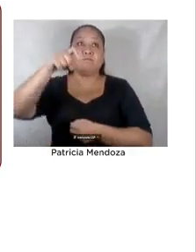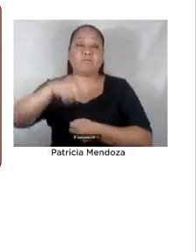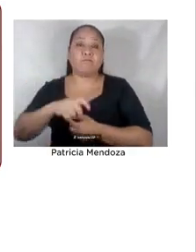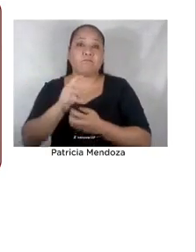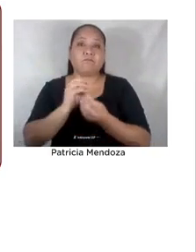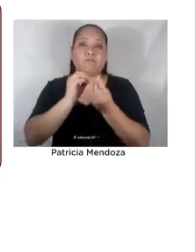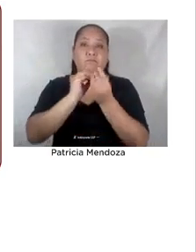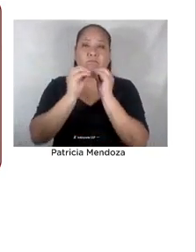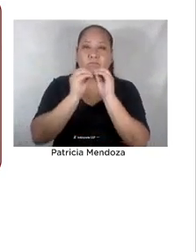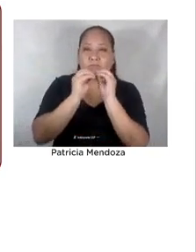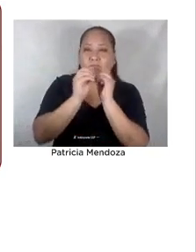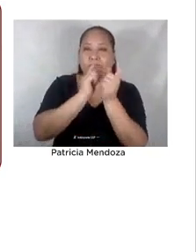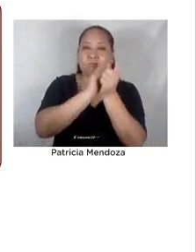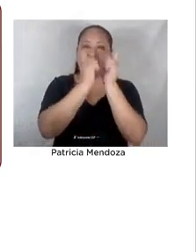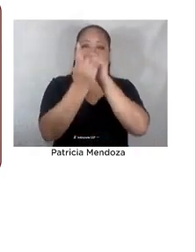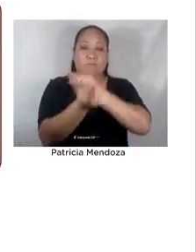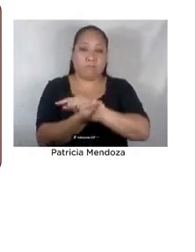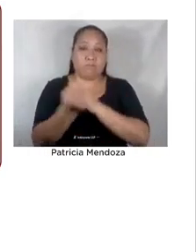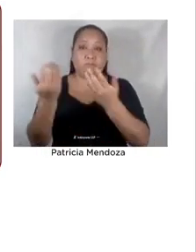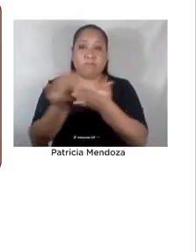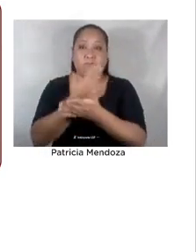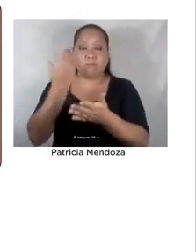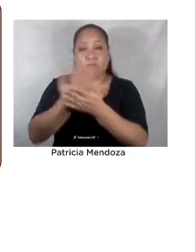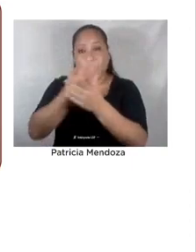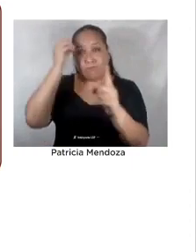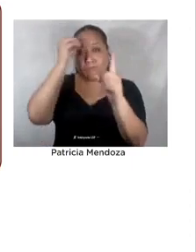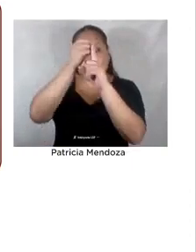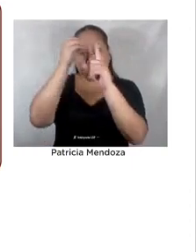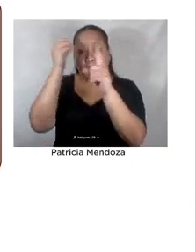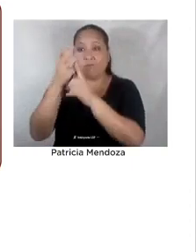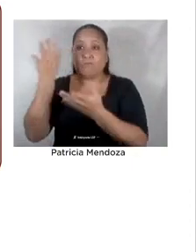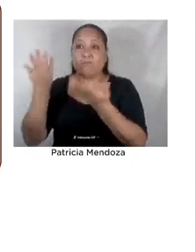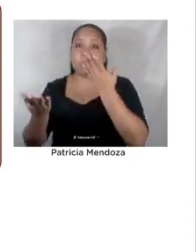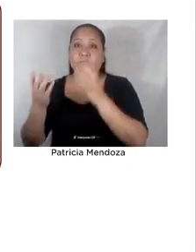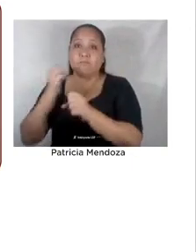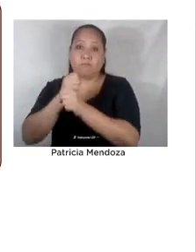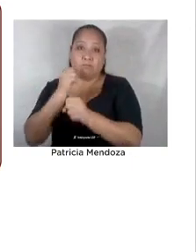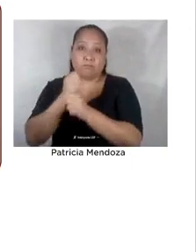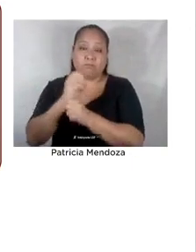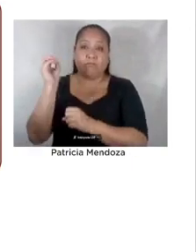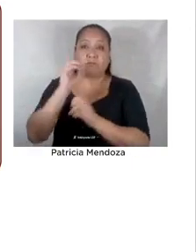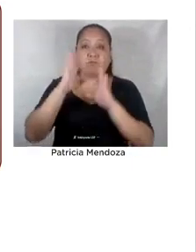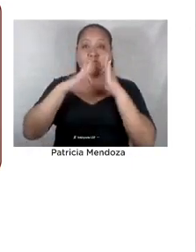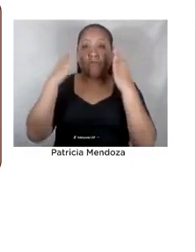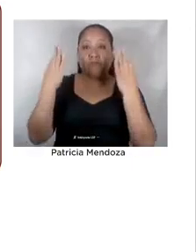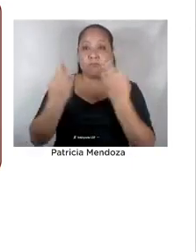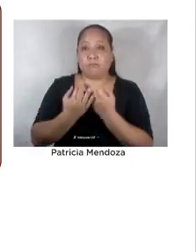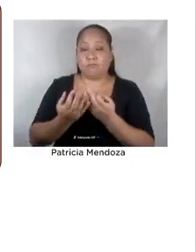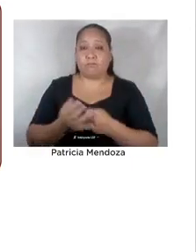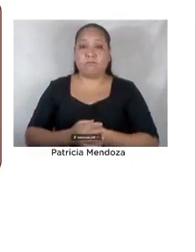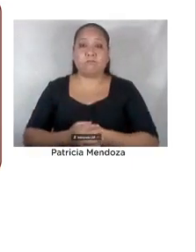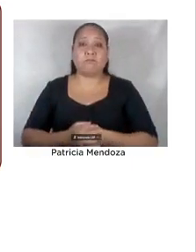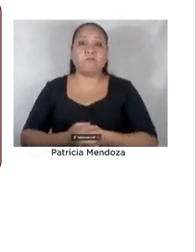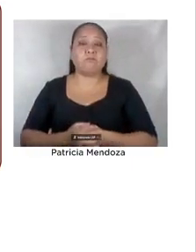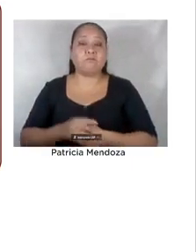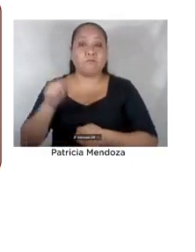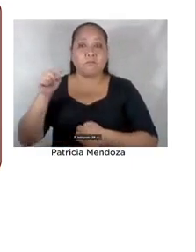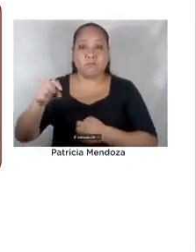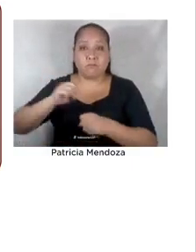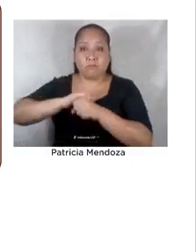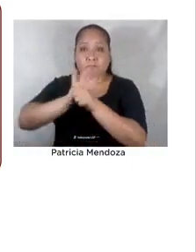desafíos, sean estos laborales, personales o familiares. A lo largo de la pandemia, a cada uno de nosotros